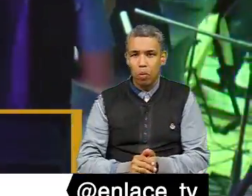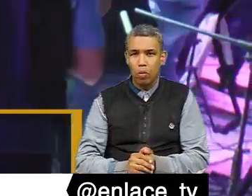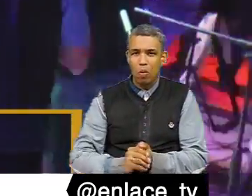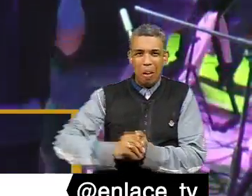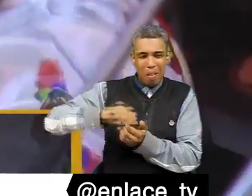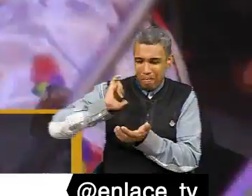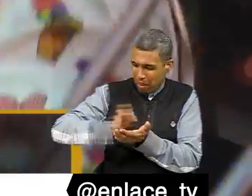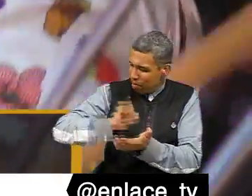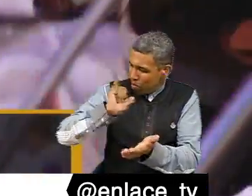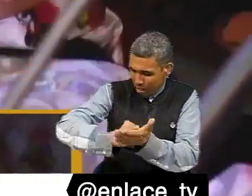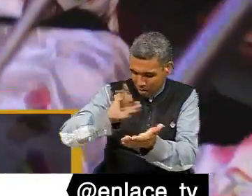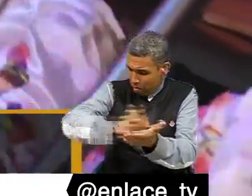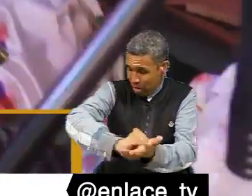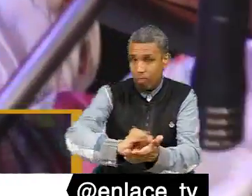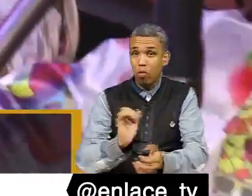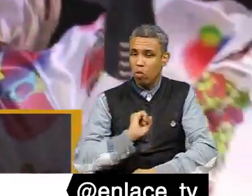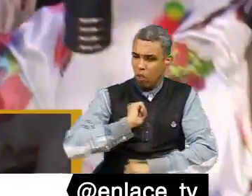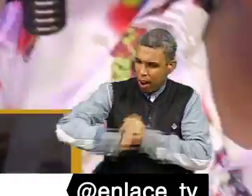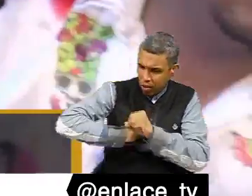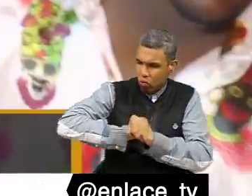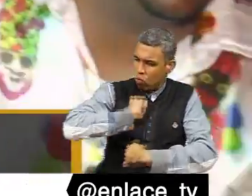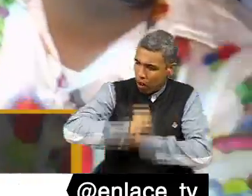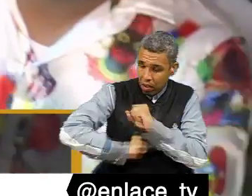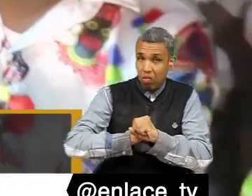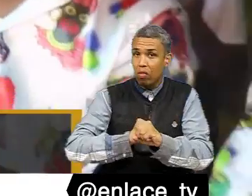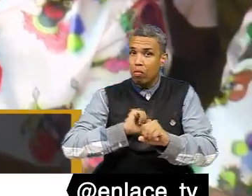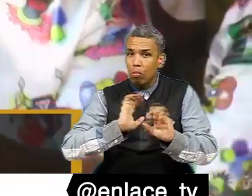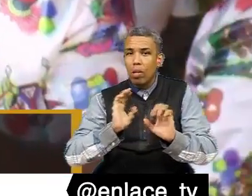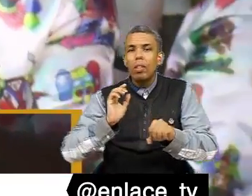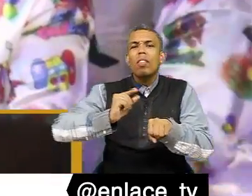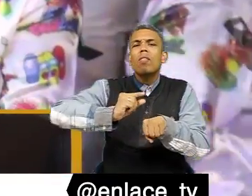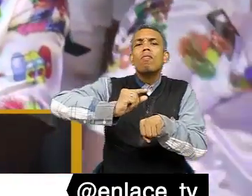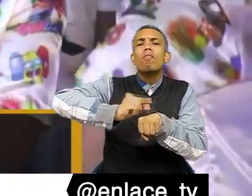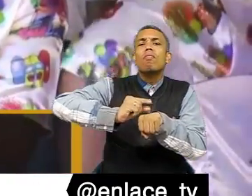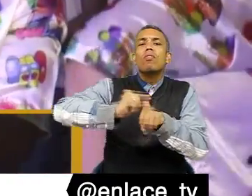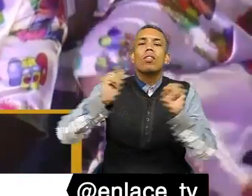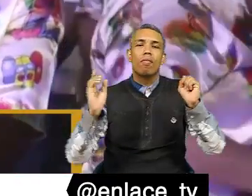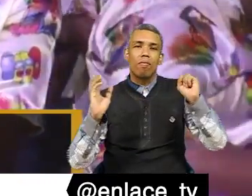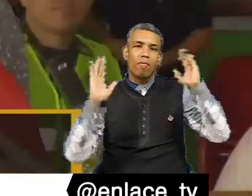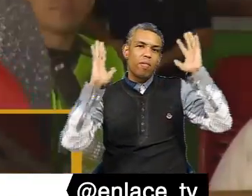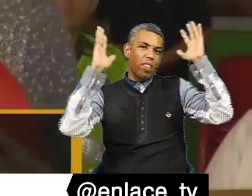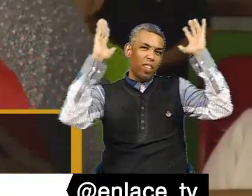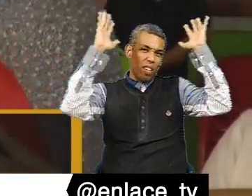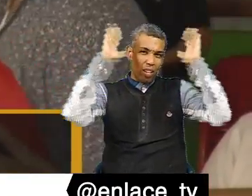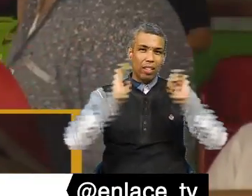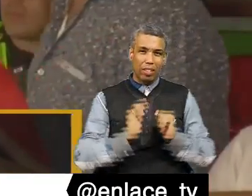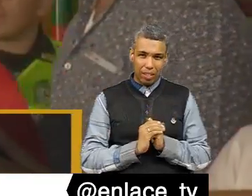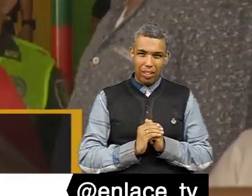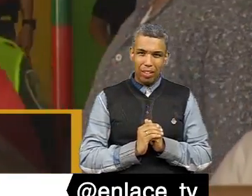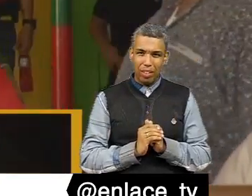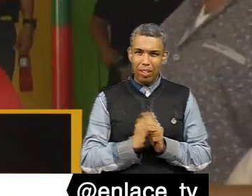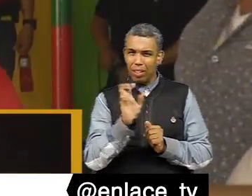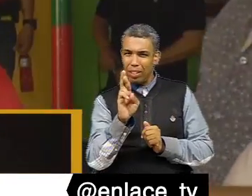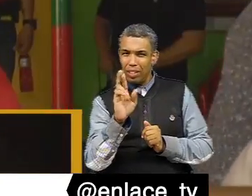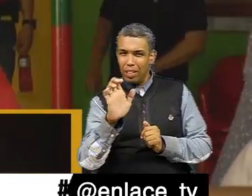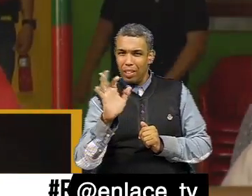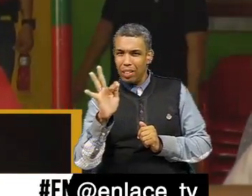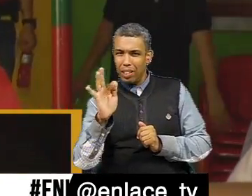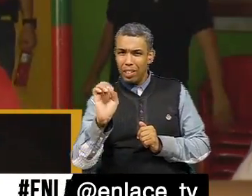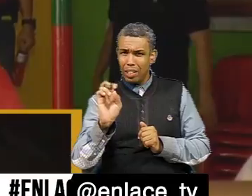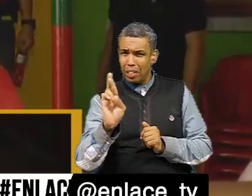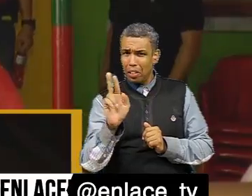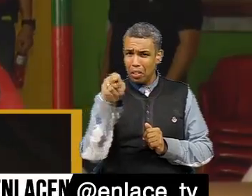dirigidas, organizadas y pagadas precisamente por la Fundación La Fiesta del Retorno, La Fiesta Patronales del Llanito, que es